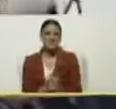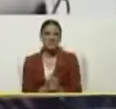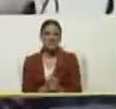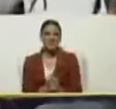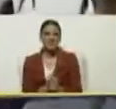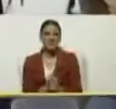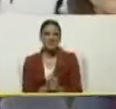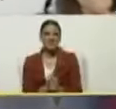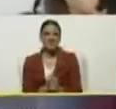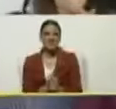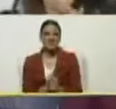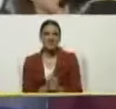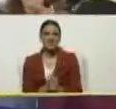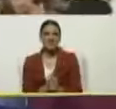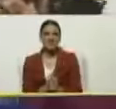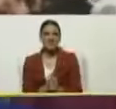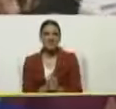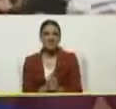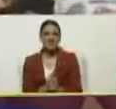De Lara,